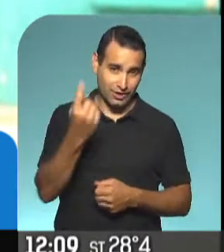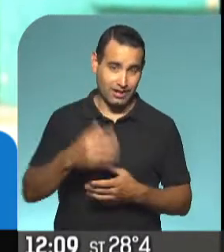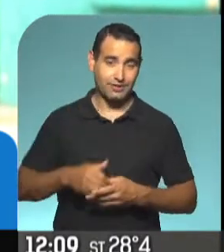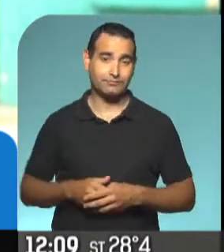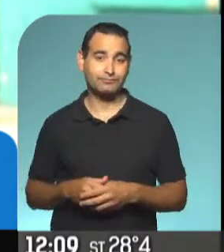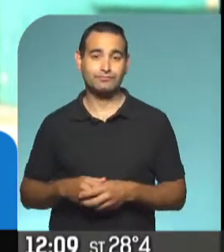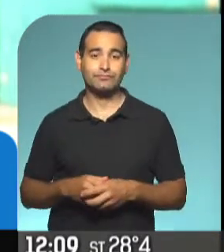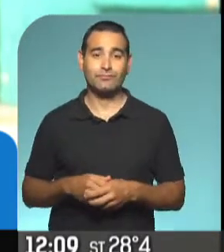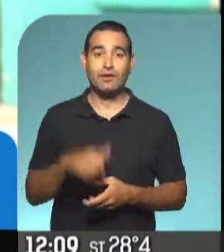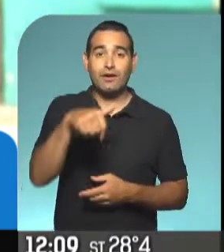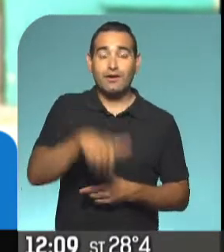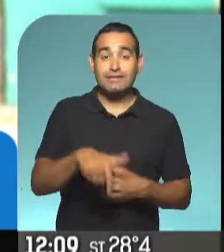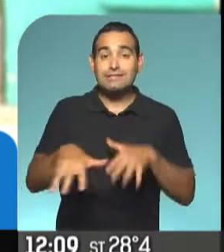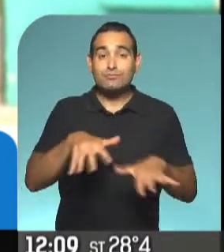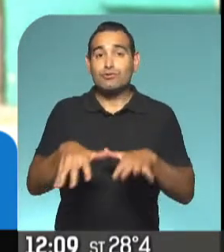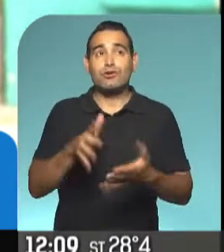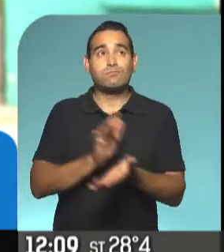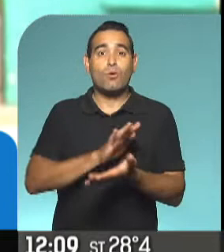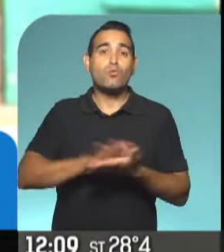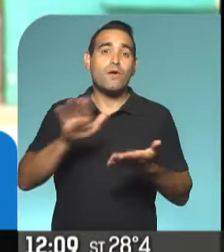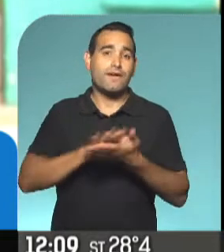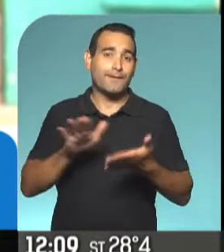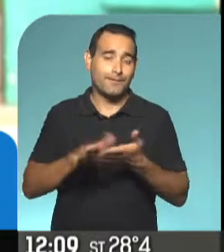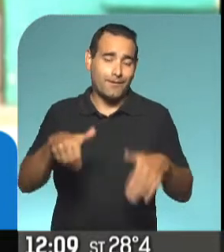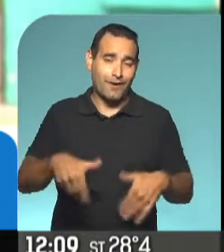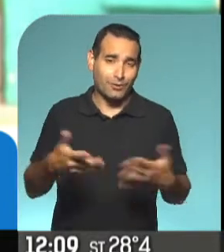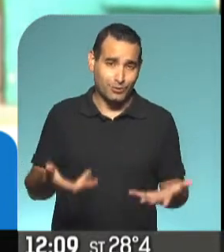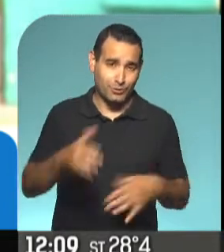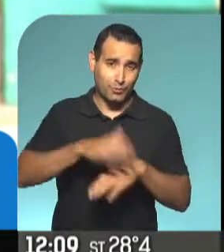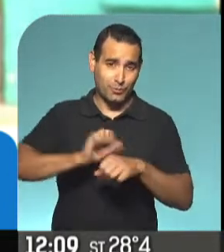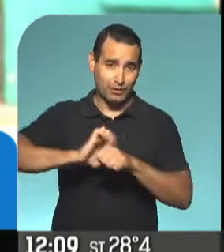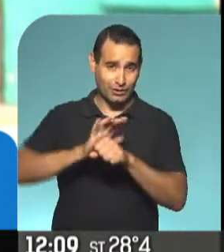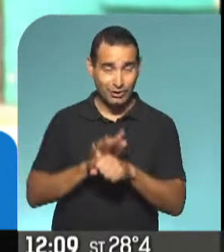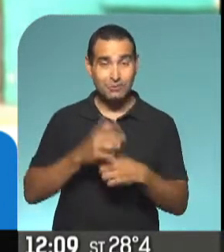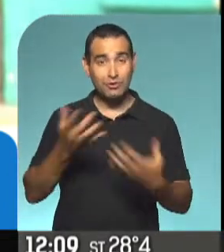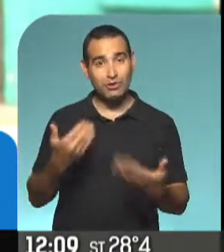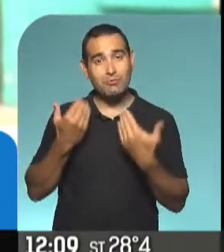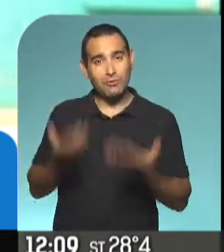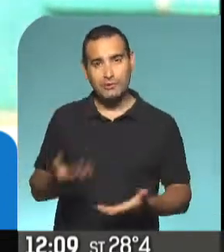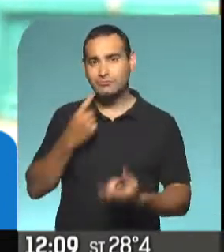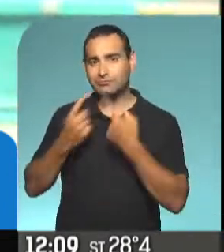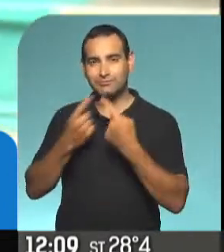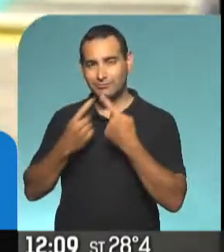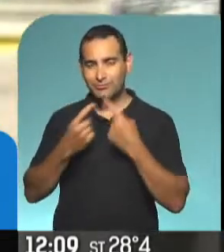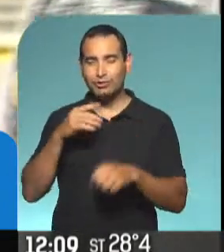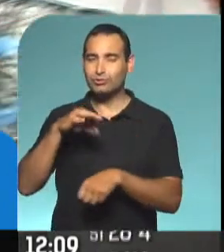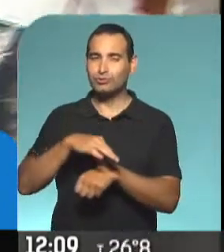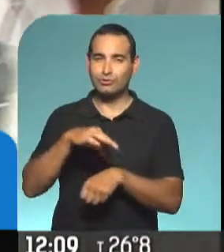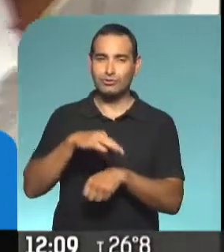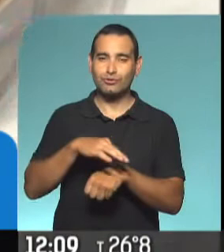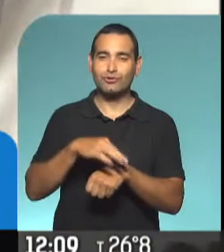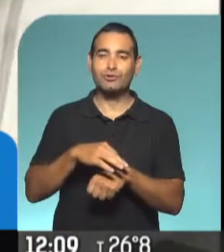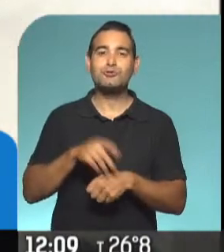esta pandemia, esta nueva realidad, esta nueva normalidad que atravesamos todos. Por eso aprovechamos y le consultamos, doctor, en primer lugar,